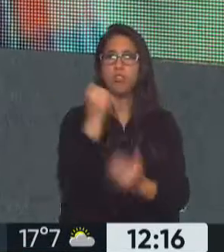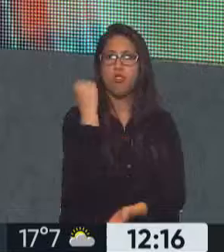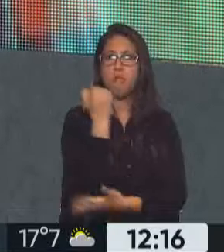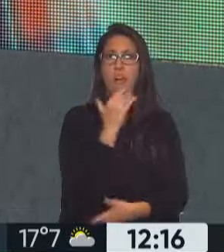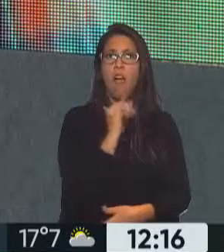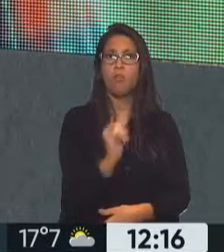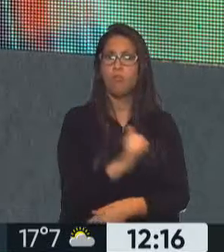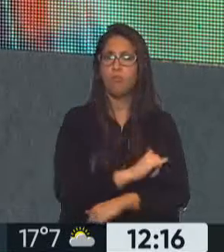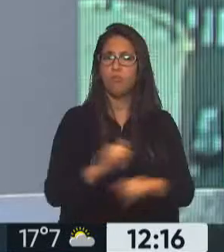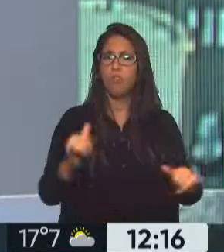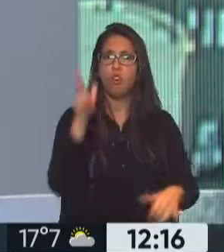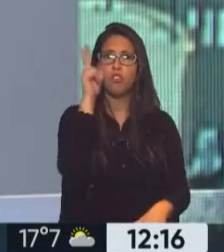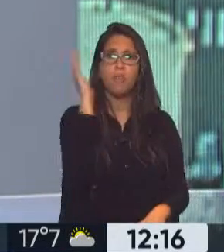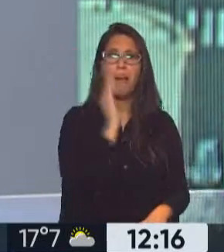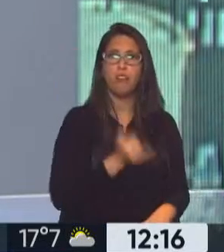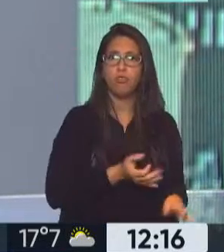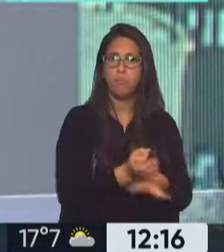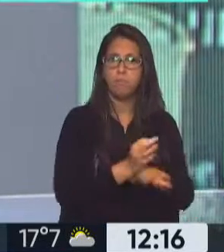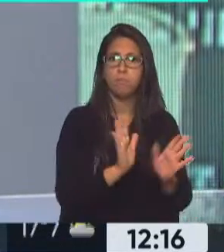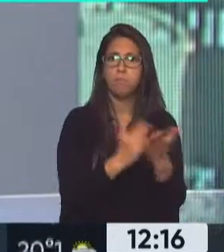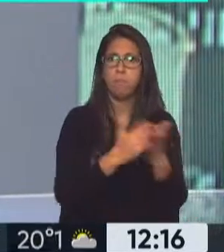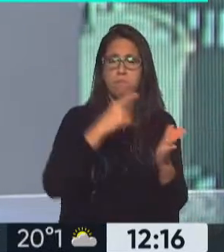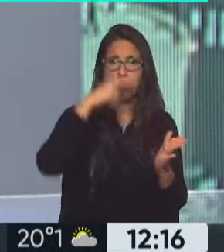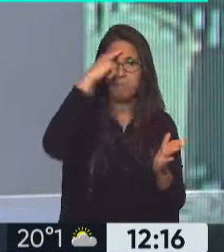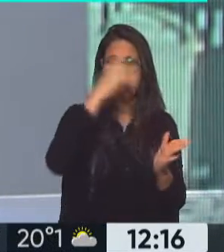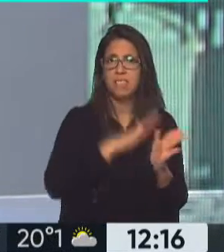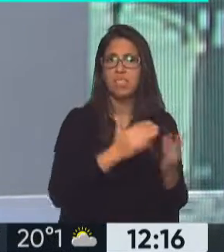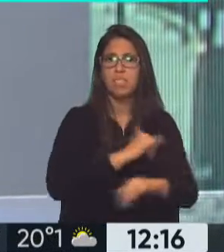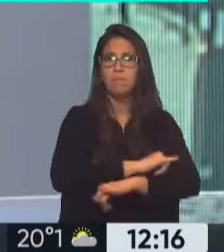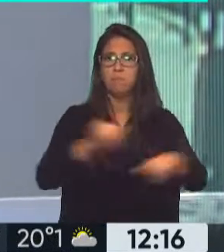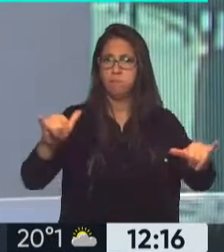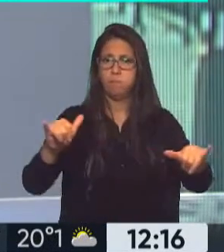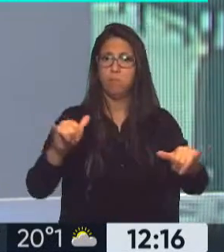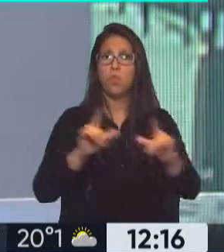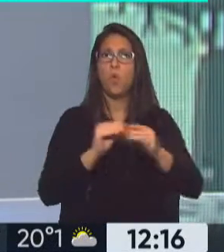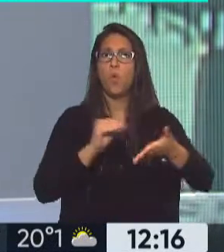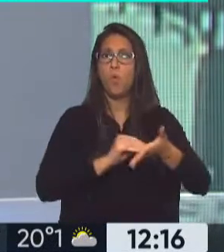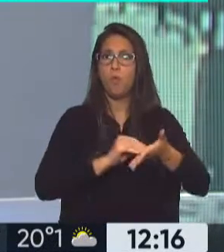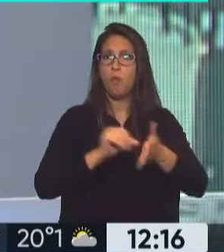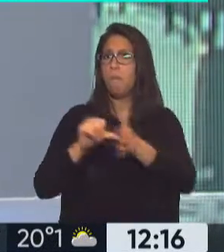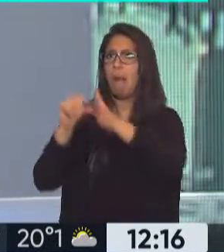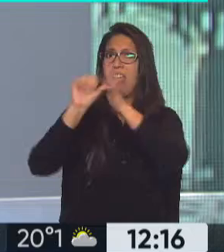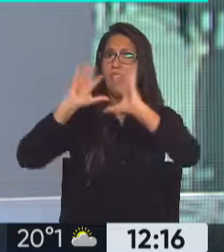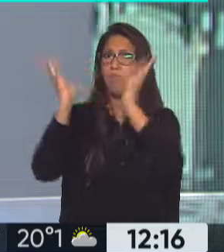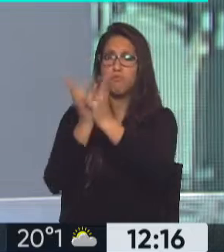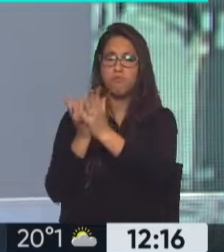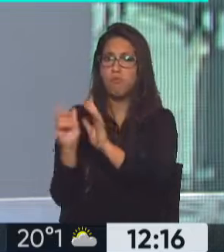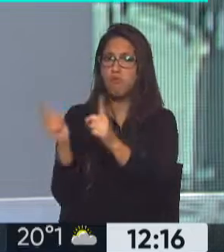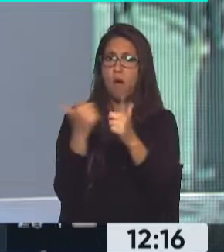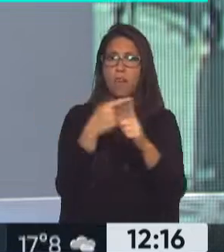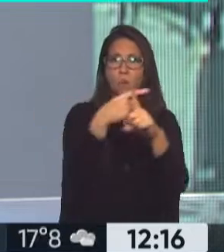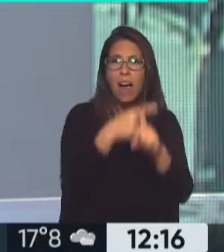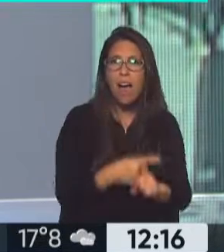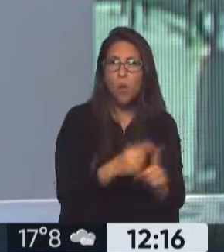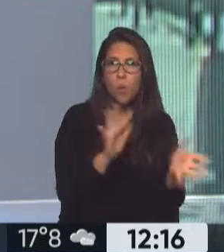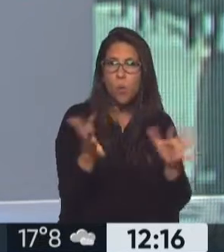el 8 de marzo instruyó al INDEC para que lo publique mensualmente. Es una estimación pionera, ningún otro país del mundo tiene una estimación